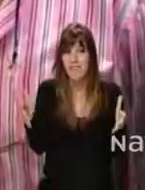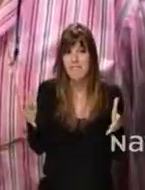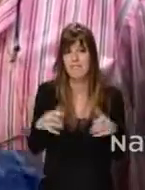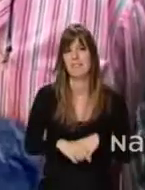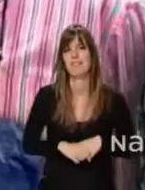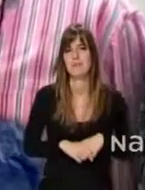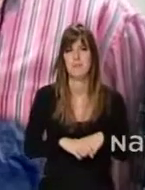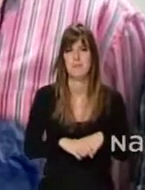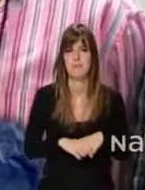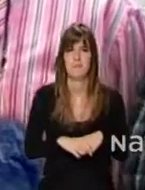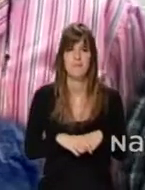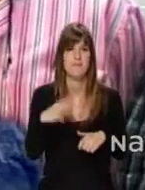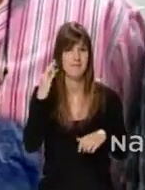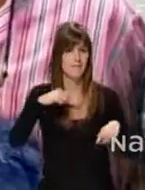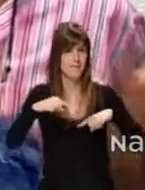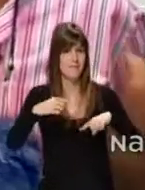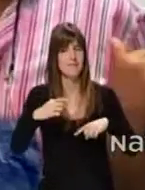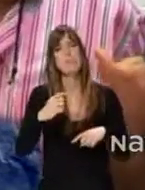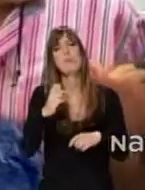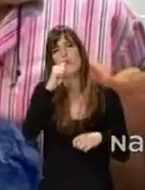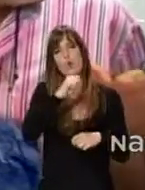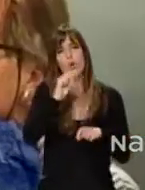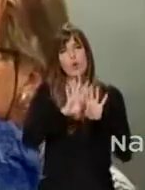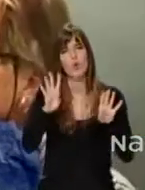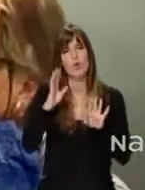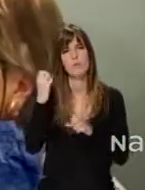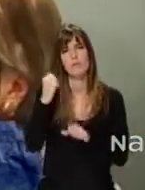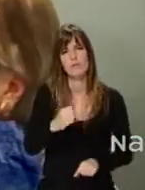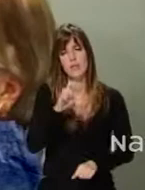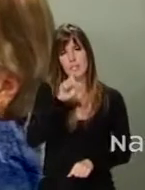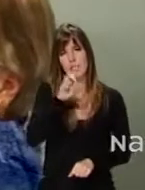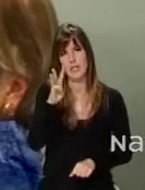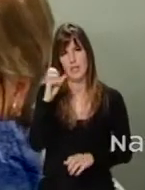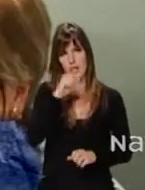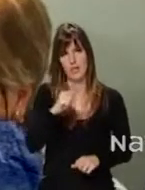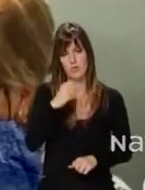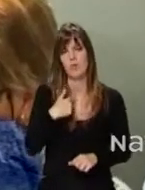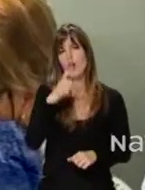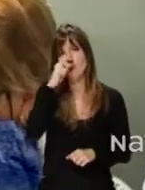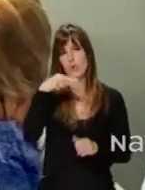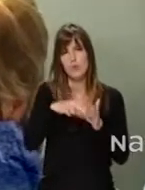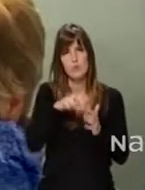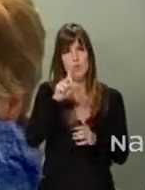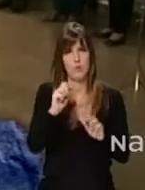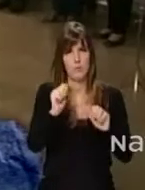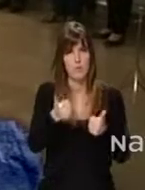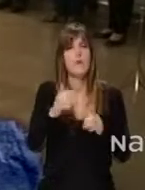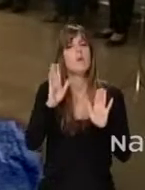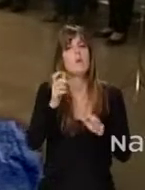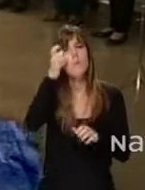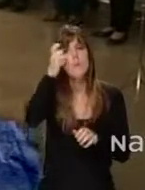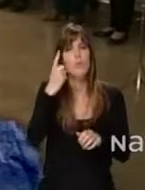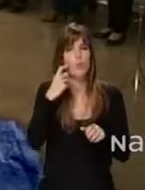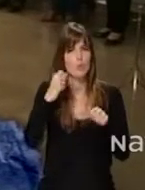coro de hoy lleva ya 13 años. Yo empecé a dirigir en el año 2001, pero tiene tradición este pueblo de coro desde